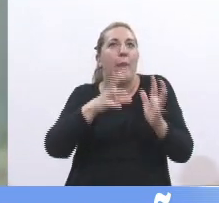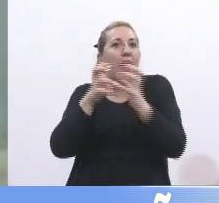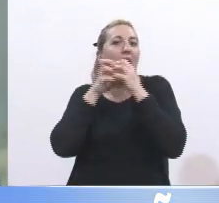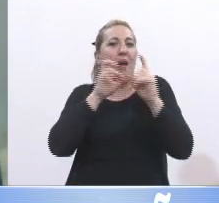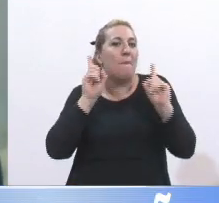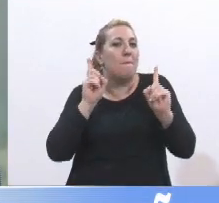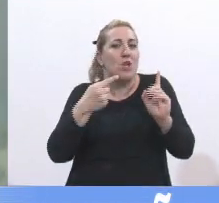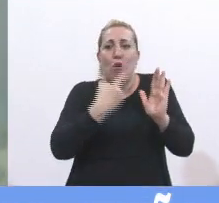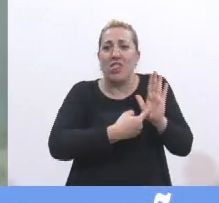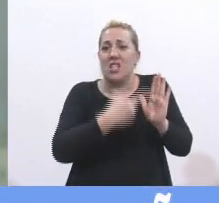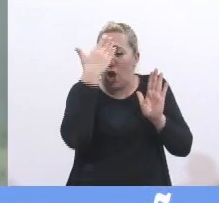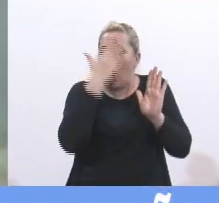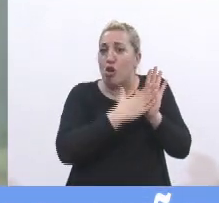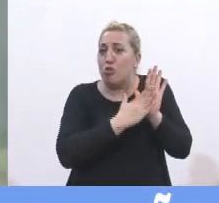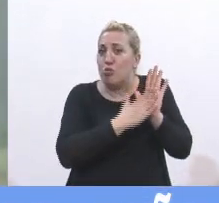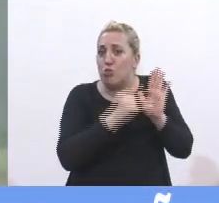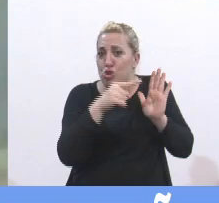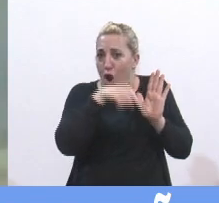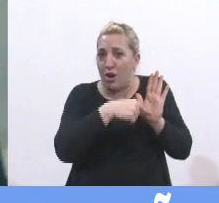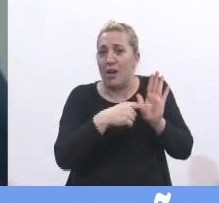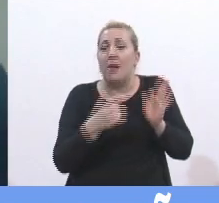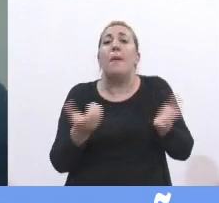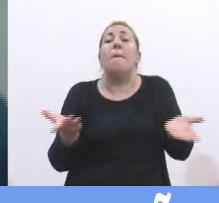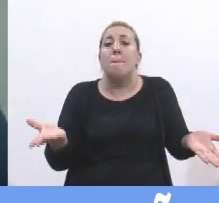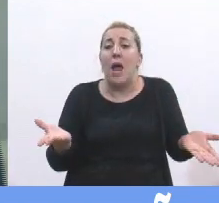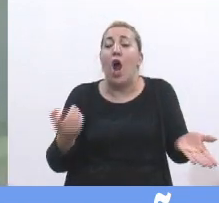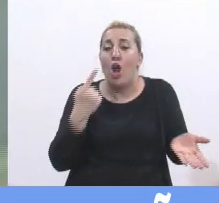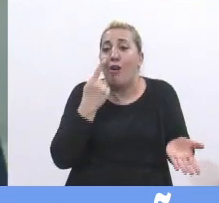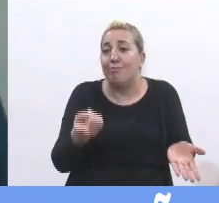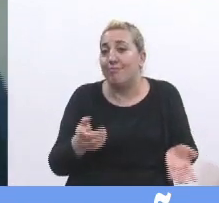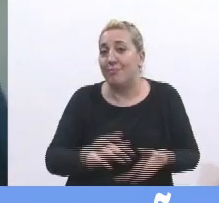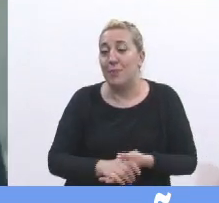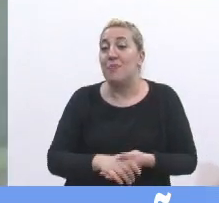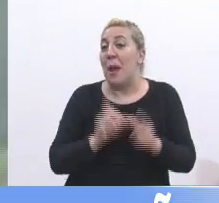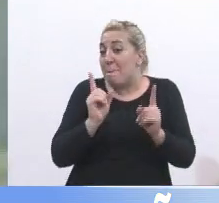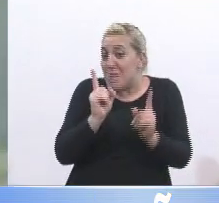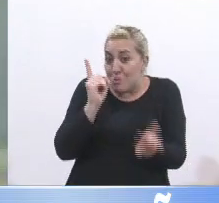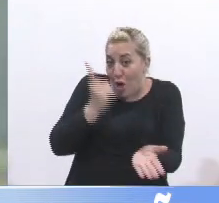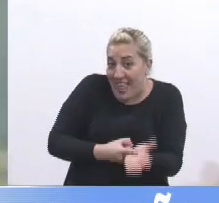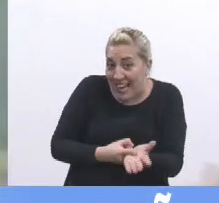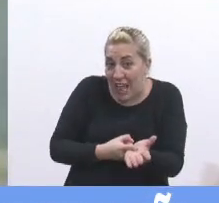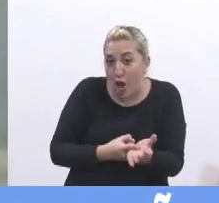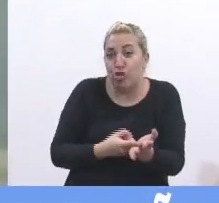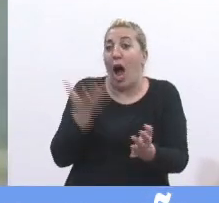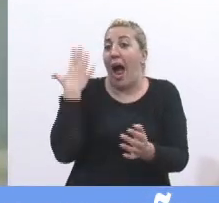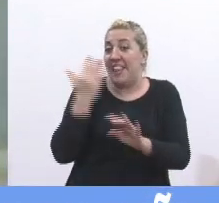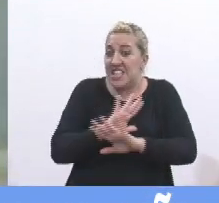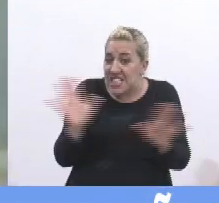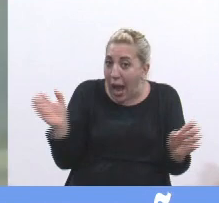que lo establece nuestra Constitución en el Senado de la Nación? Pero fíjense, ese decreto que fue